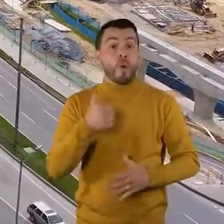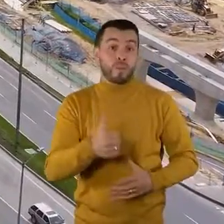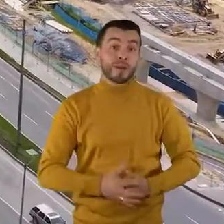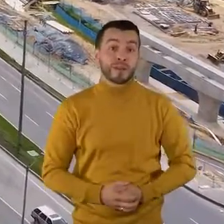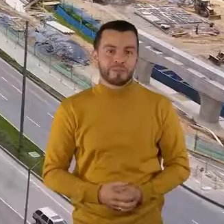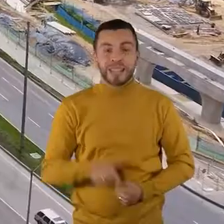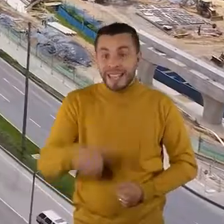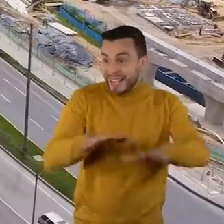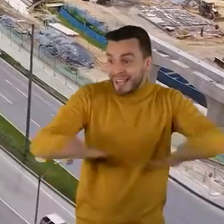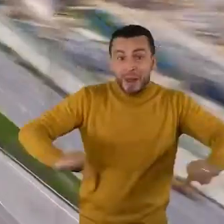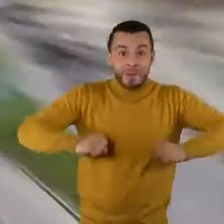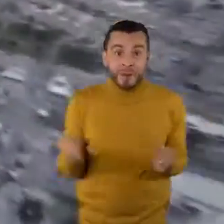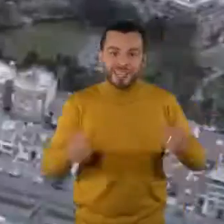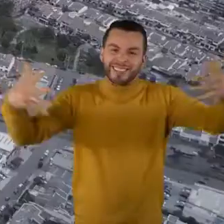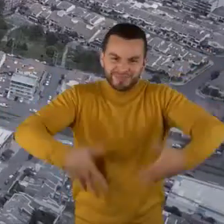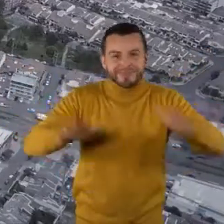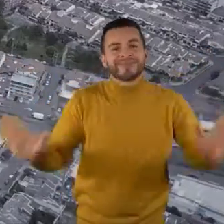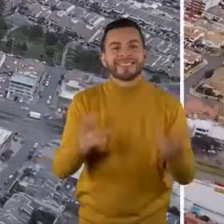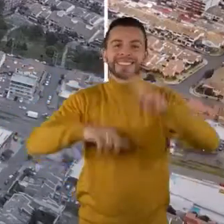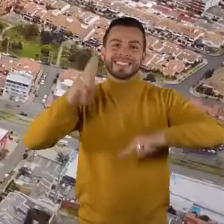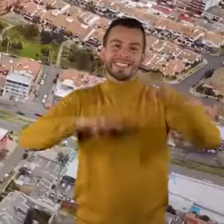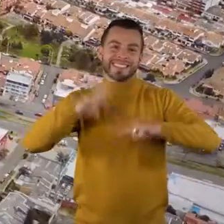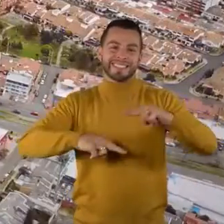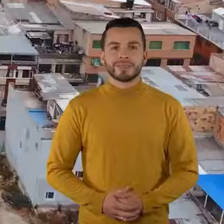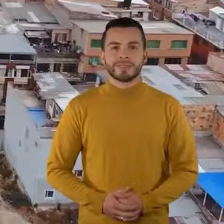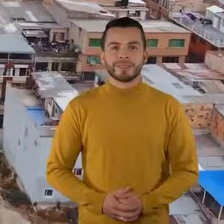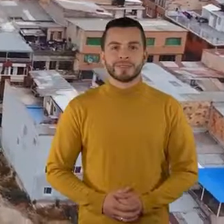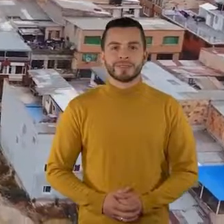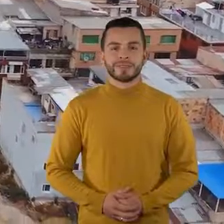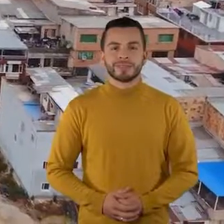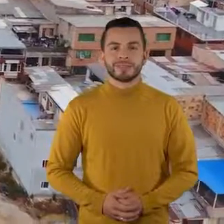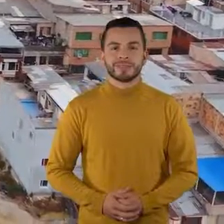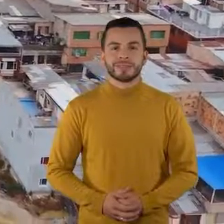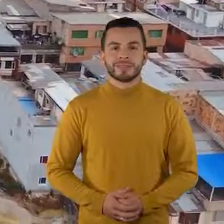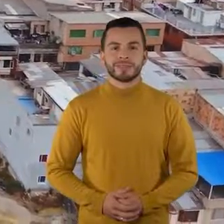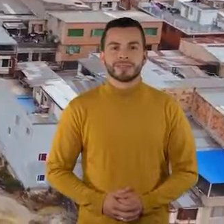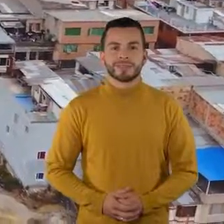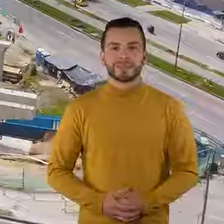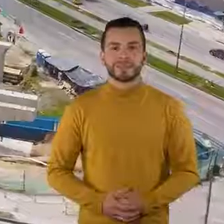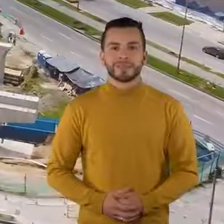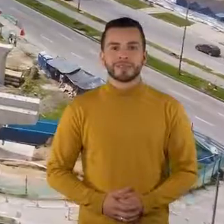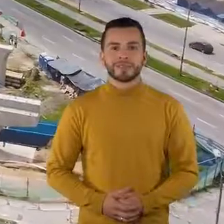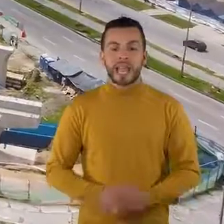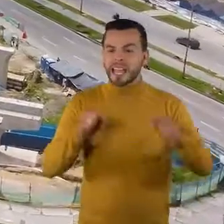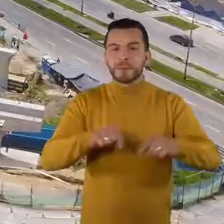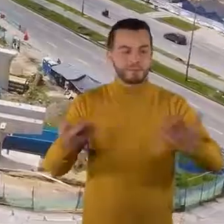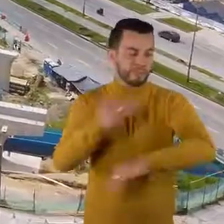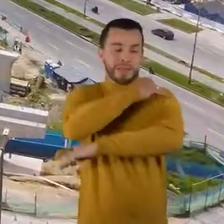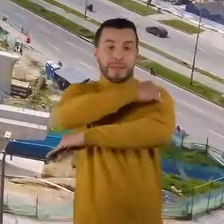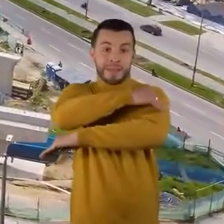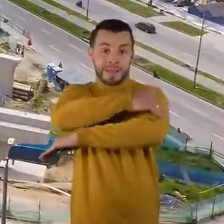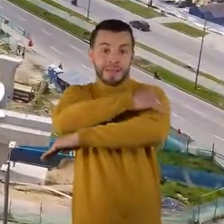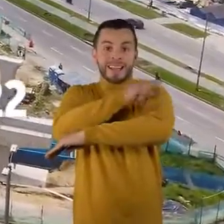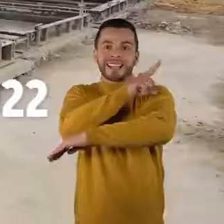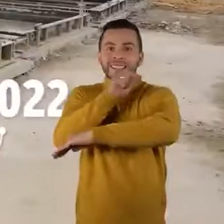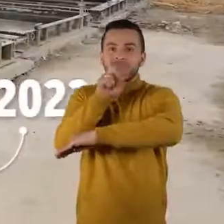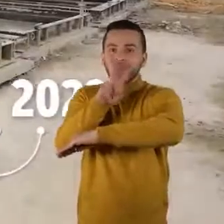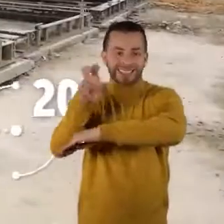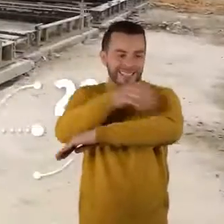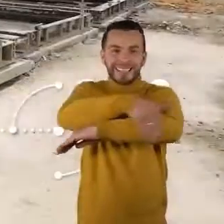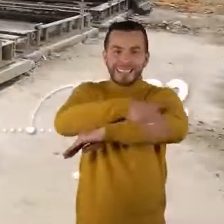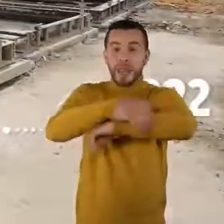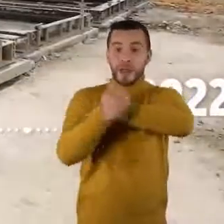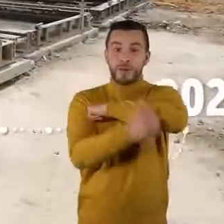la obra tiene un avance de construcción de 25 6 % está generando mil 726 empleos y